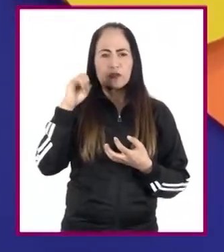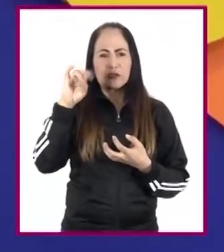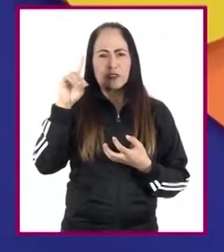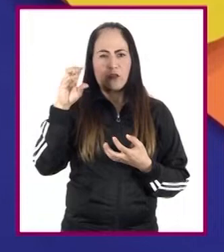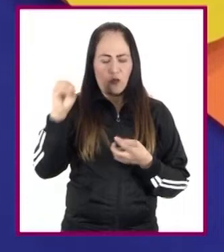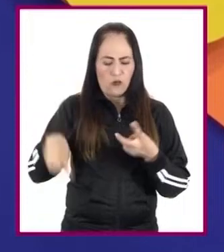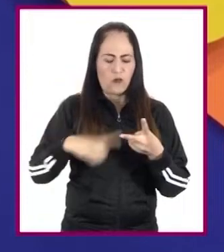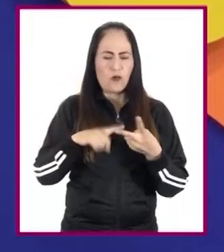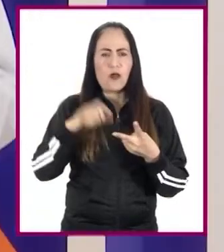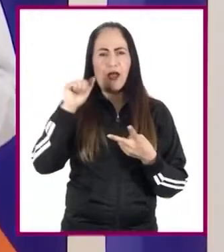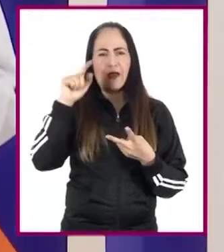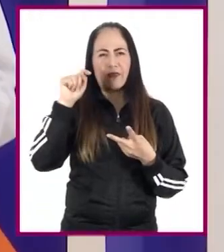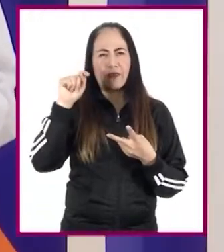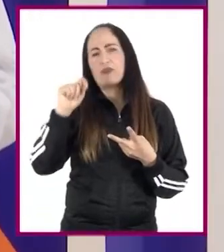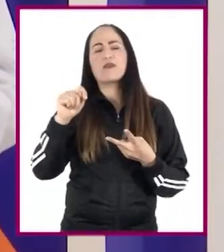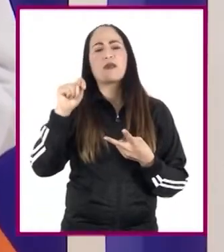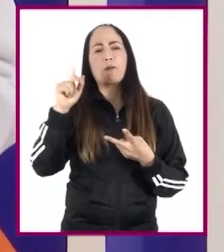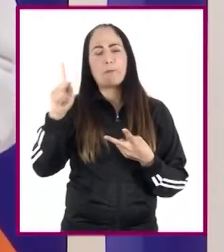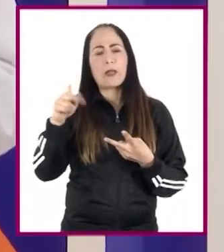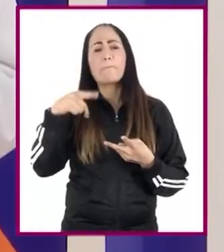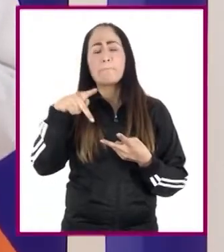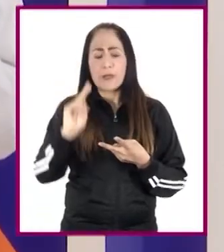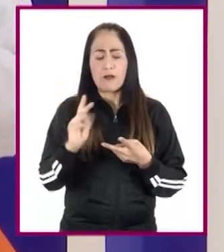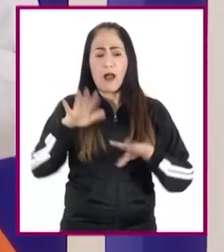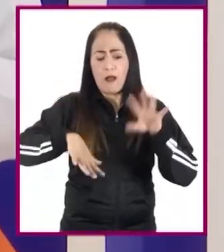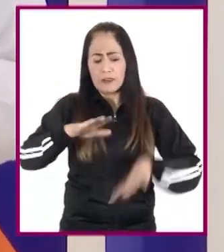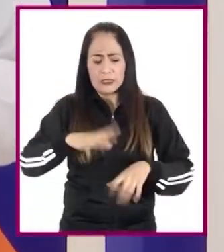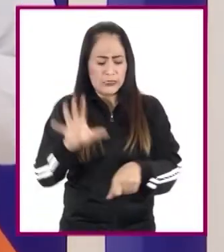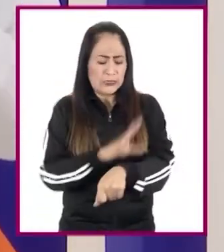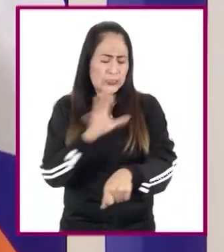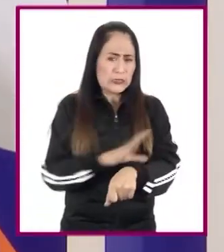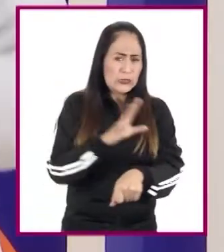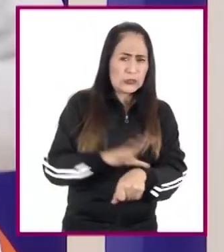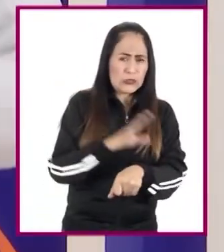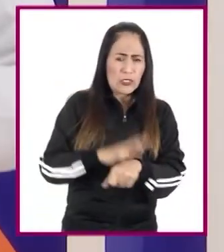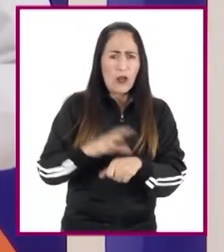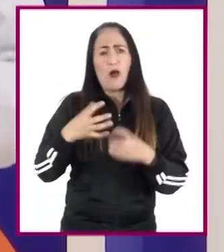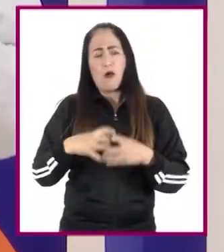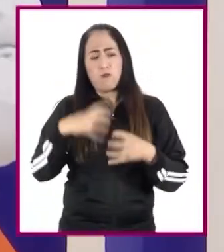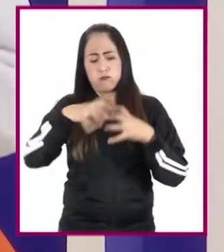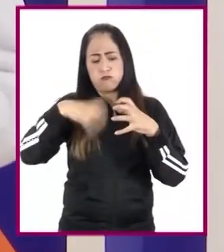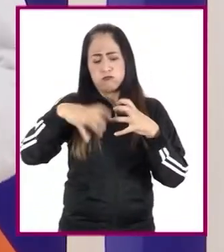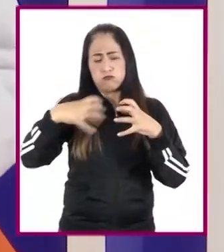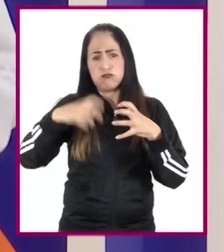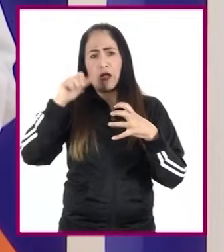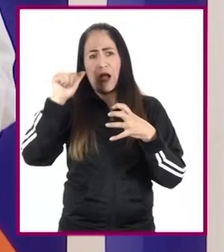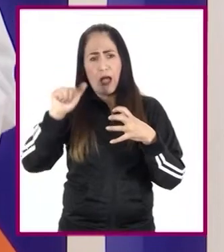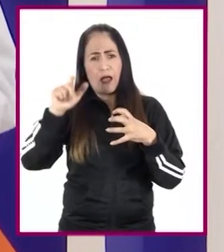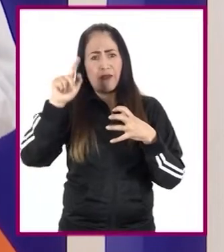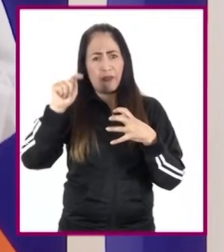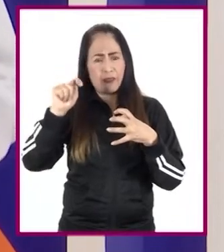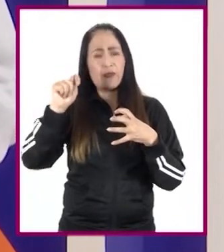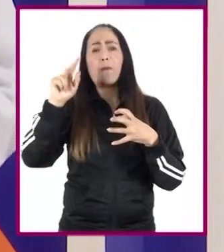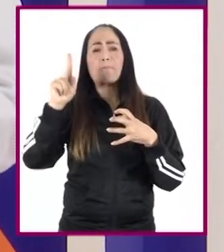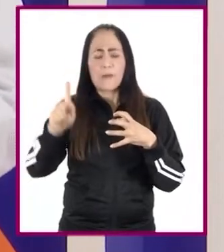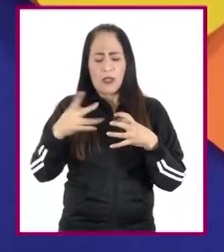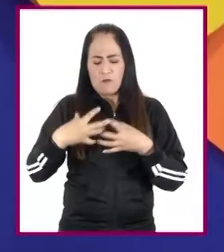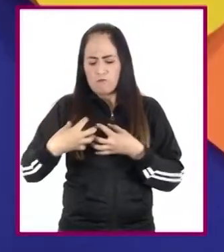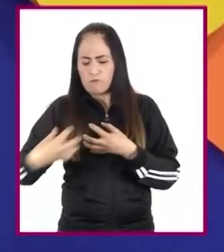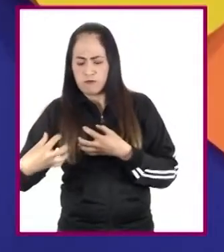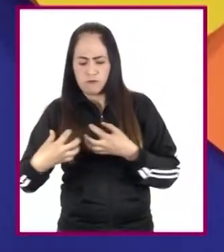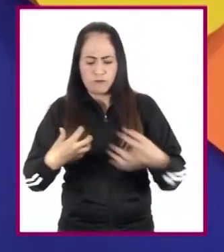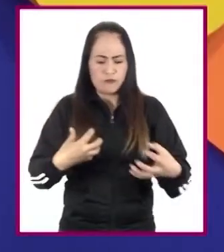requiere energía para realizar cualquier actividad, la molécula de ATP se degrada y así desprenderá la energía que